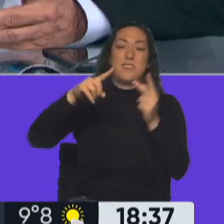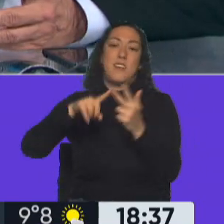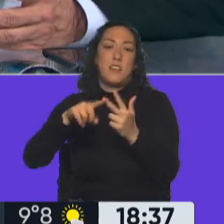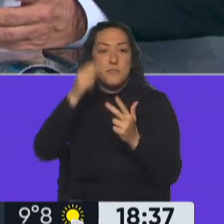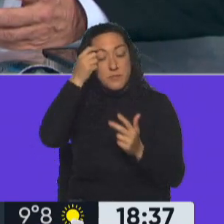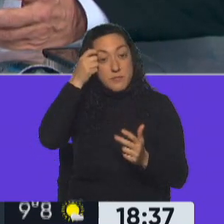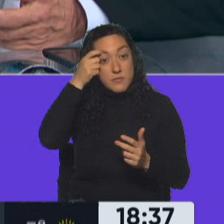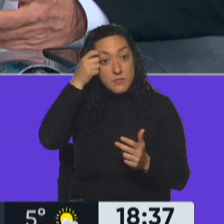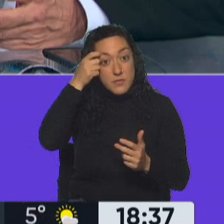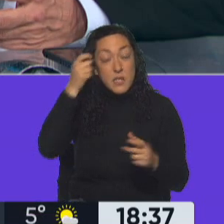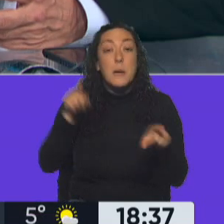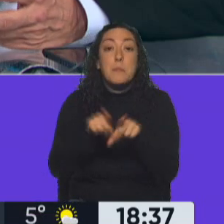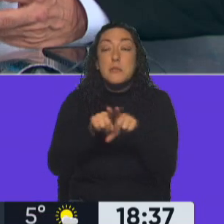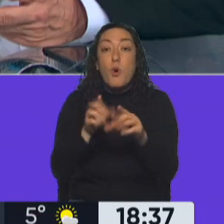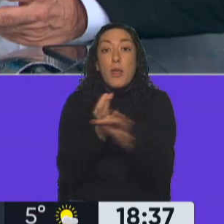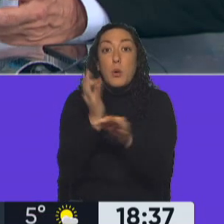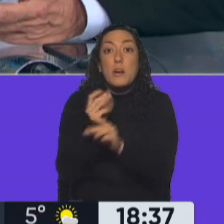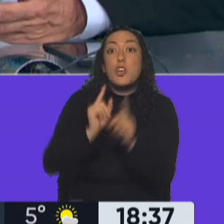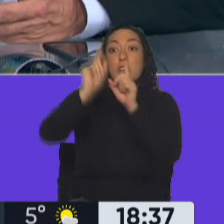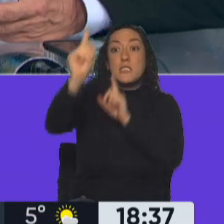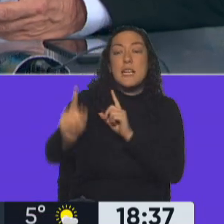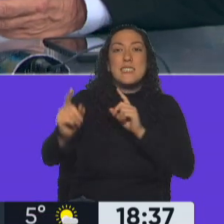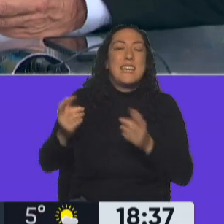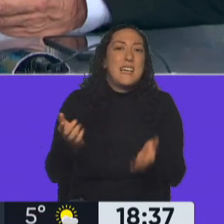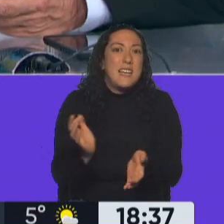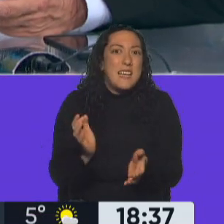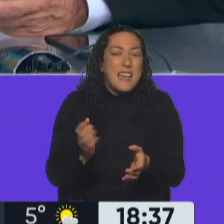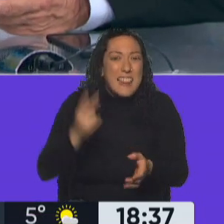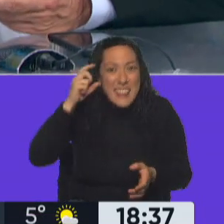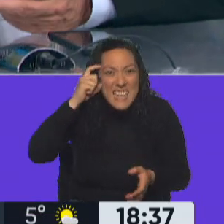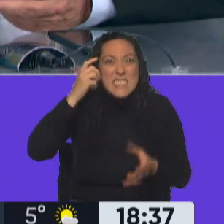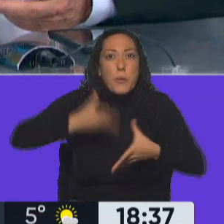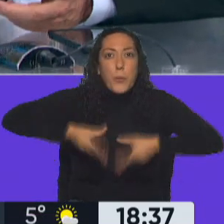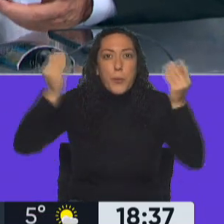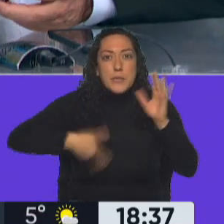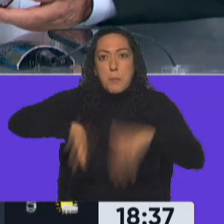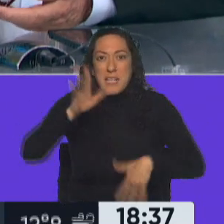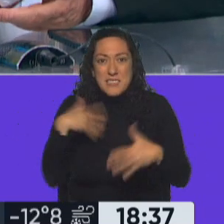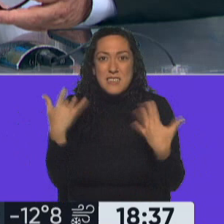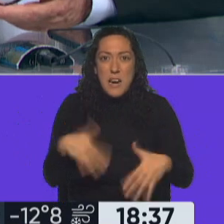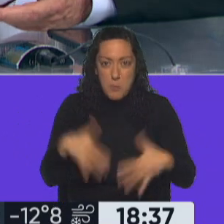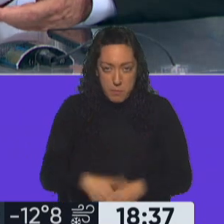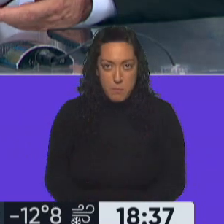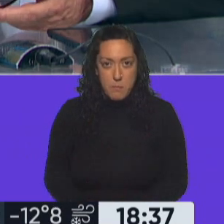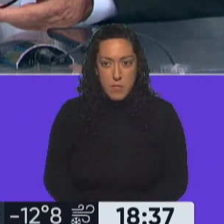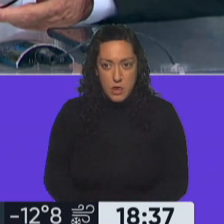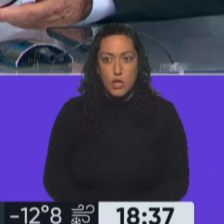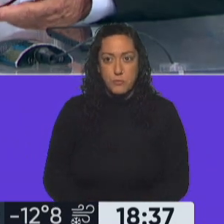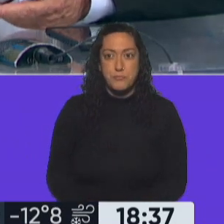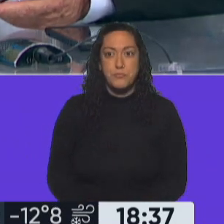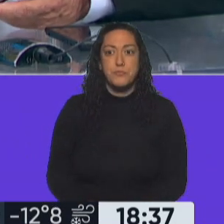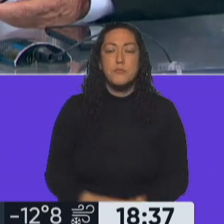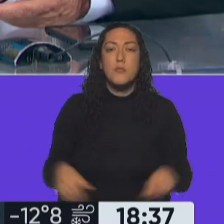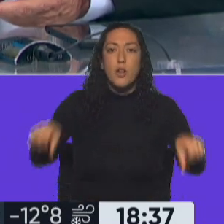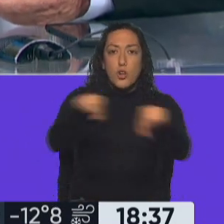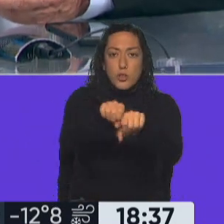de educación a distancia. Tal cual, 10 veces más rápido. Educación a distancia. Sería la interconexión, la posibilidad de